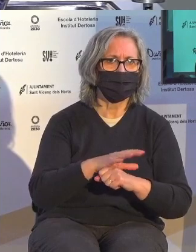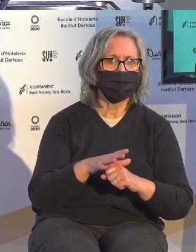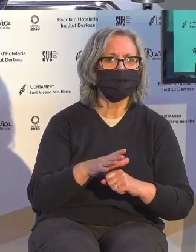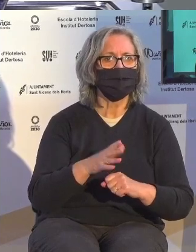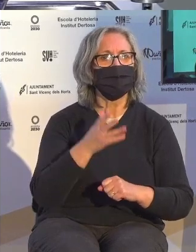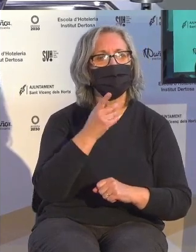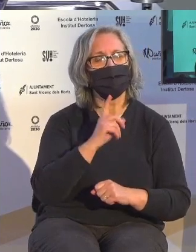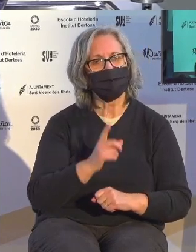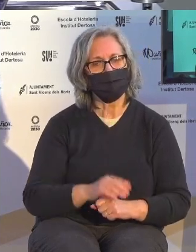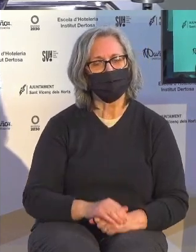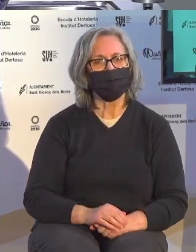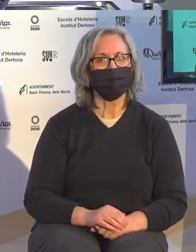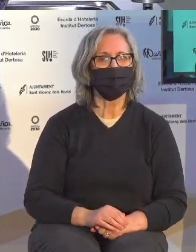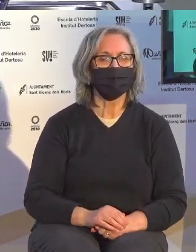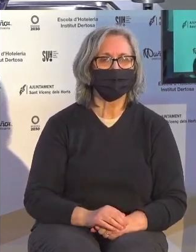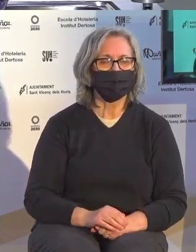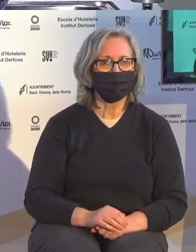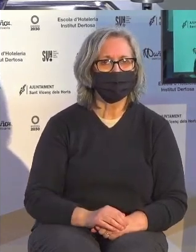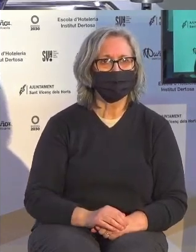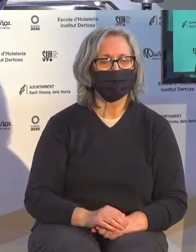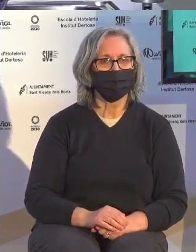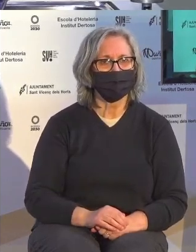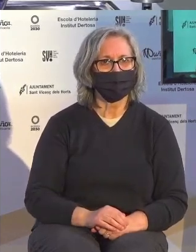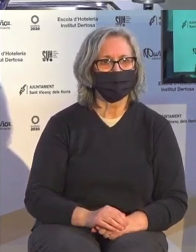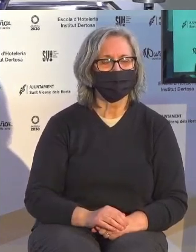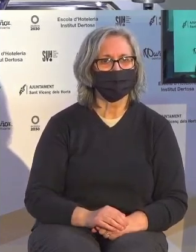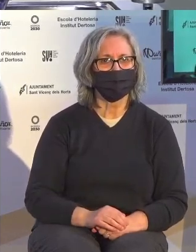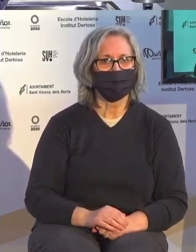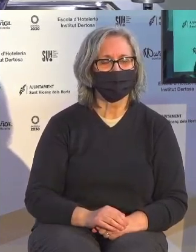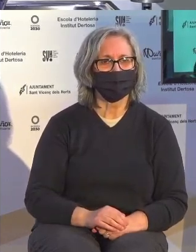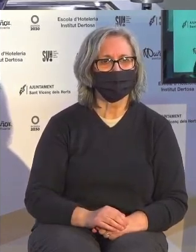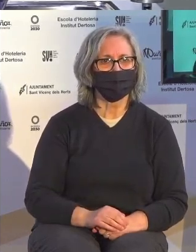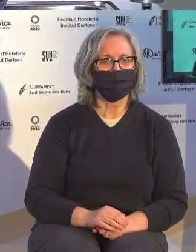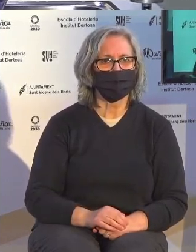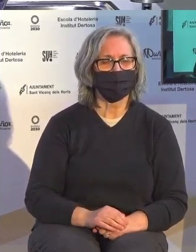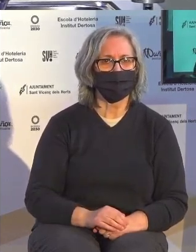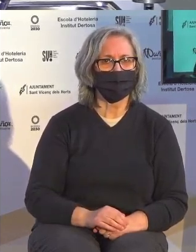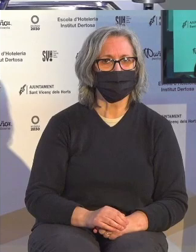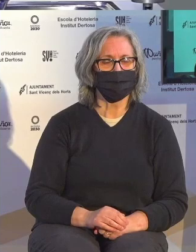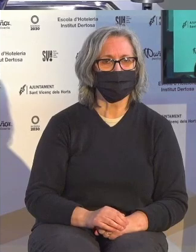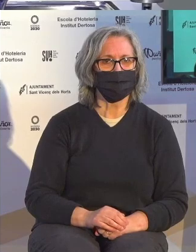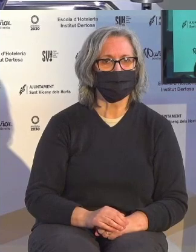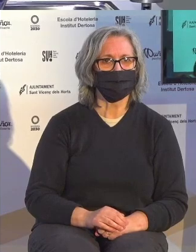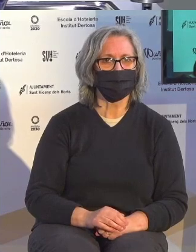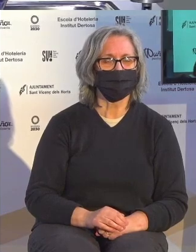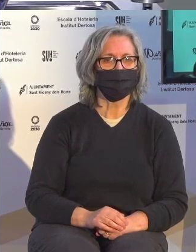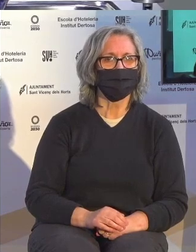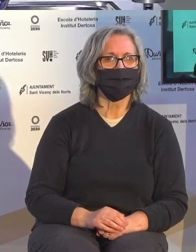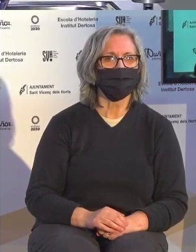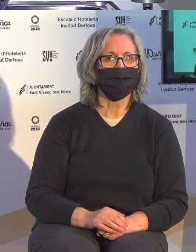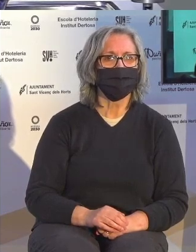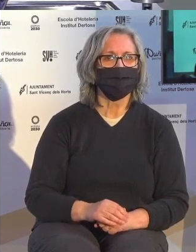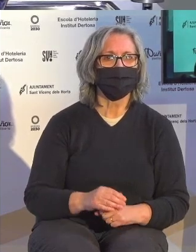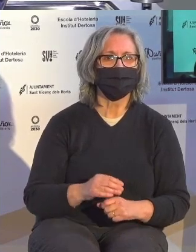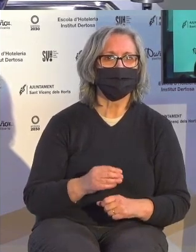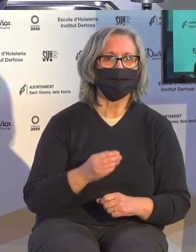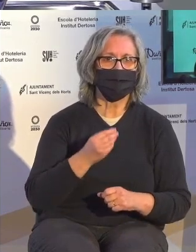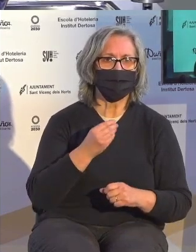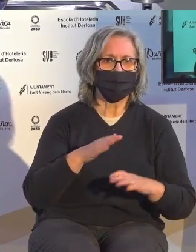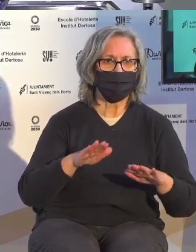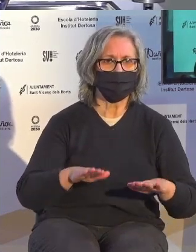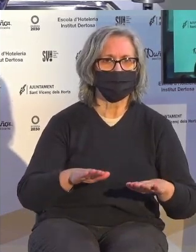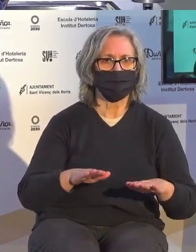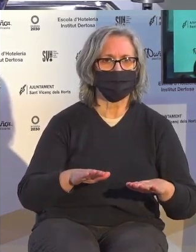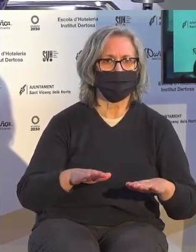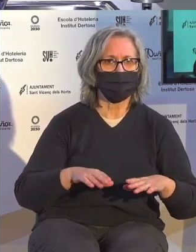porque la gente no va a insertar muchos secretos pero que puedes hacer es masajear hacer una masaje lo